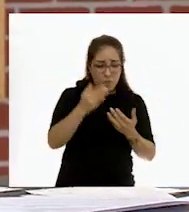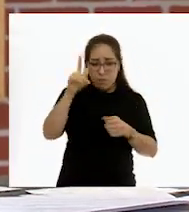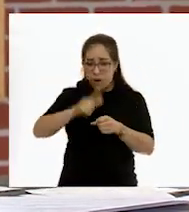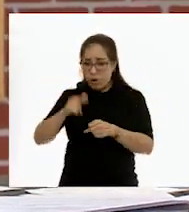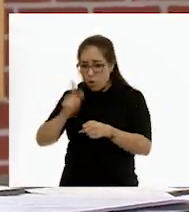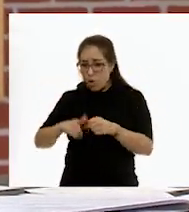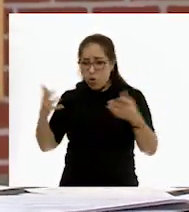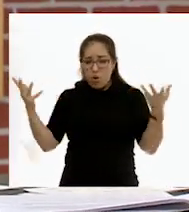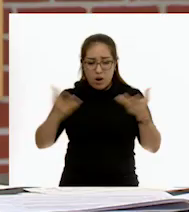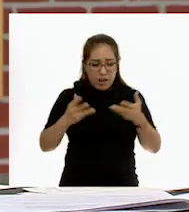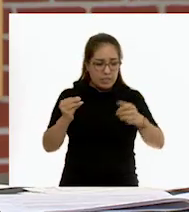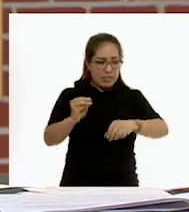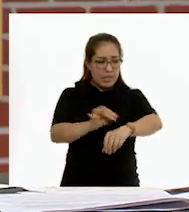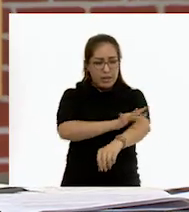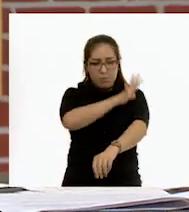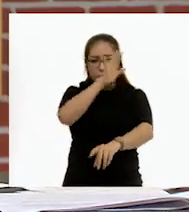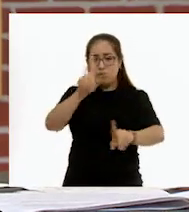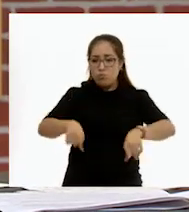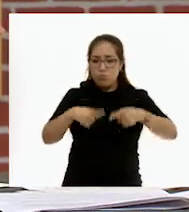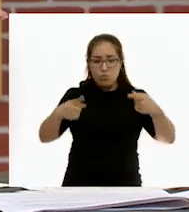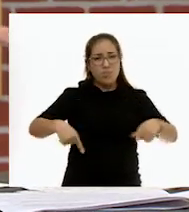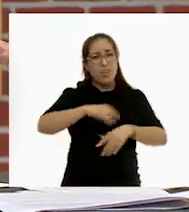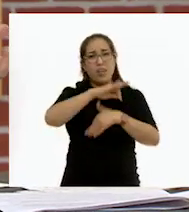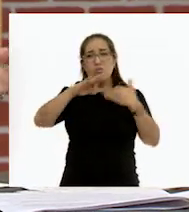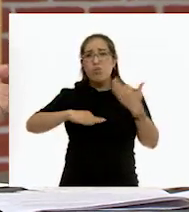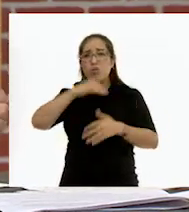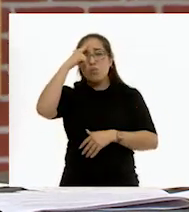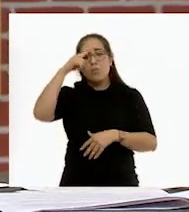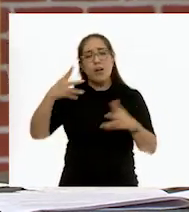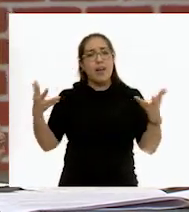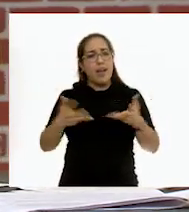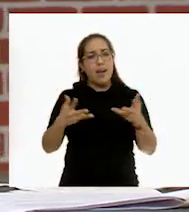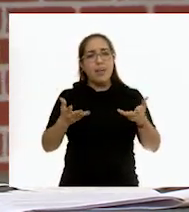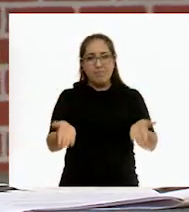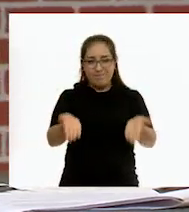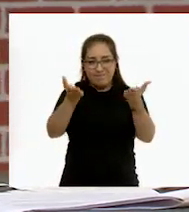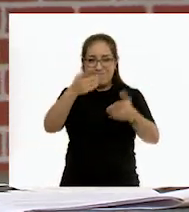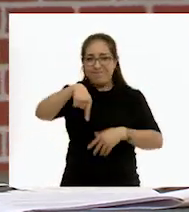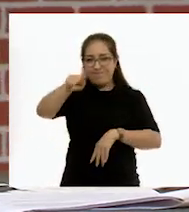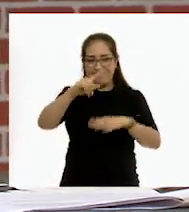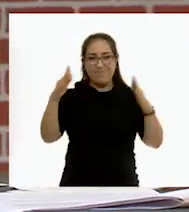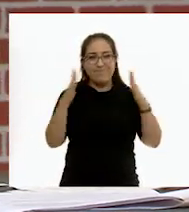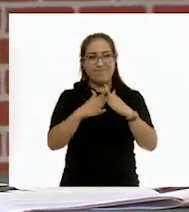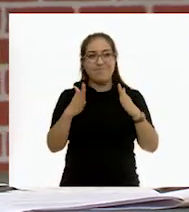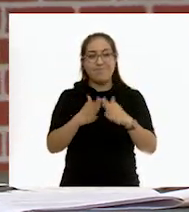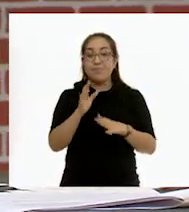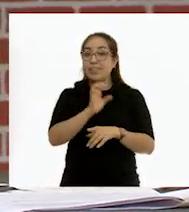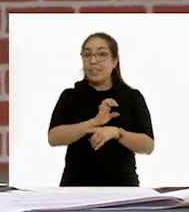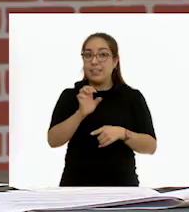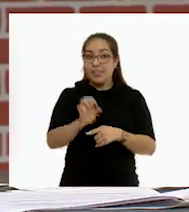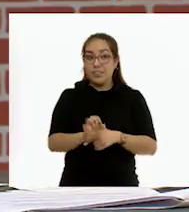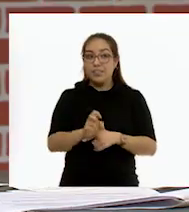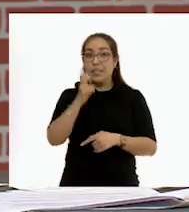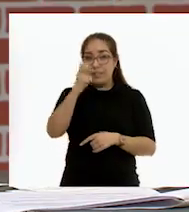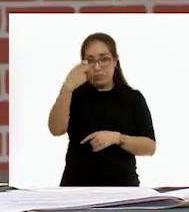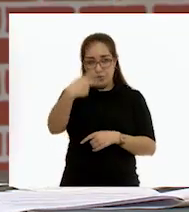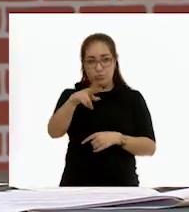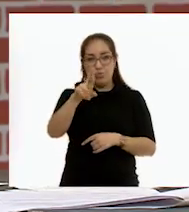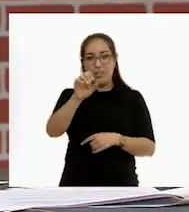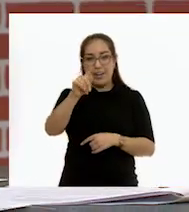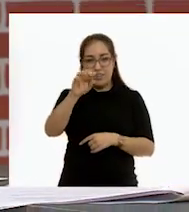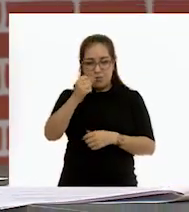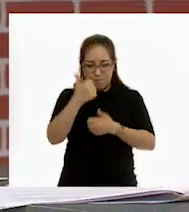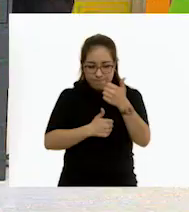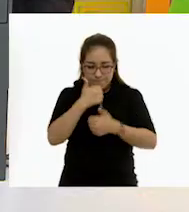colores, emociones, música, todo para poderlo hacer muy bien en casa. Entonces, ese va a ser el reto de